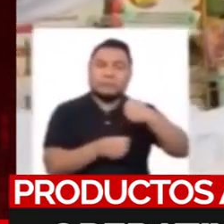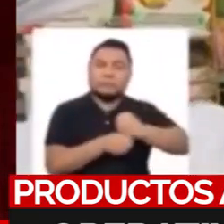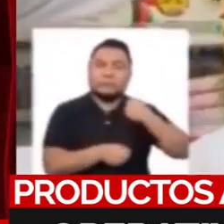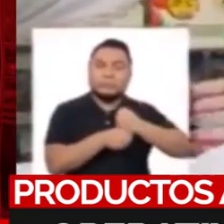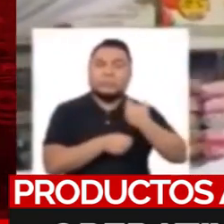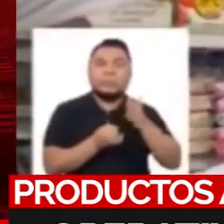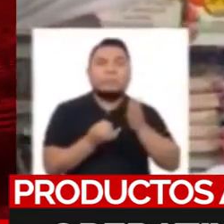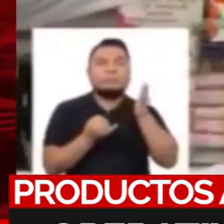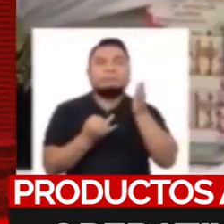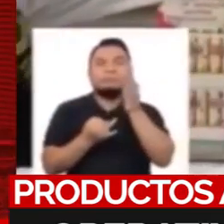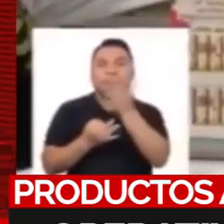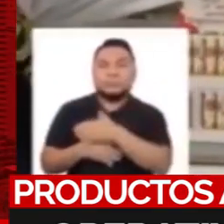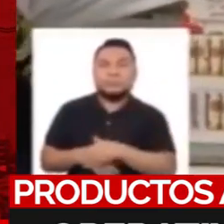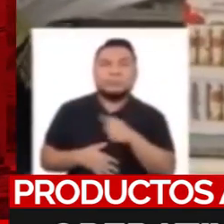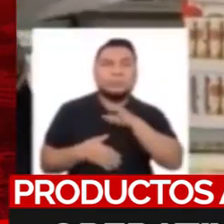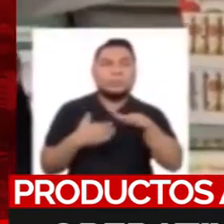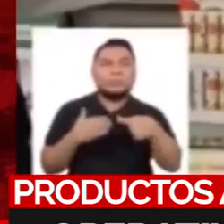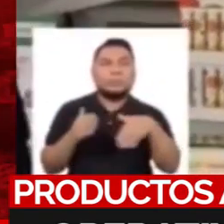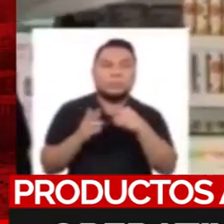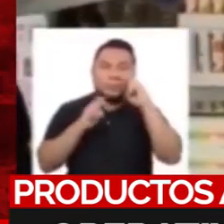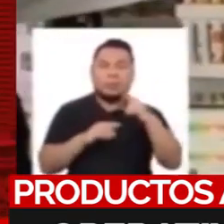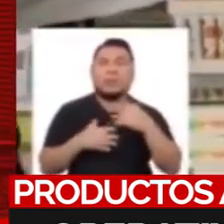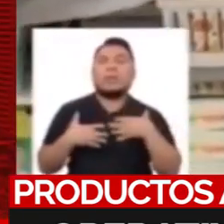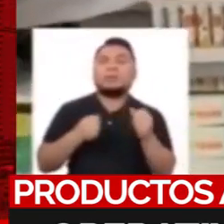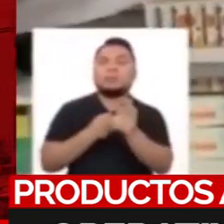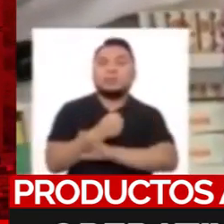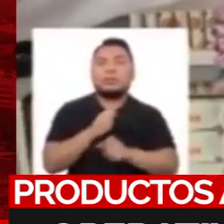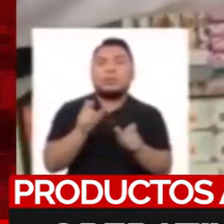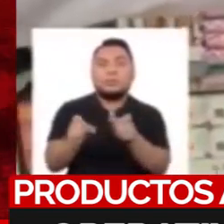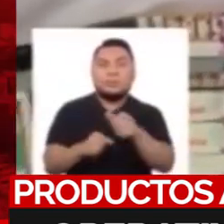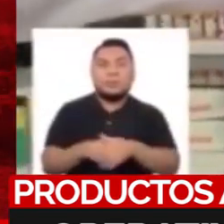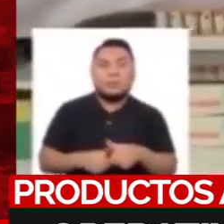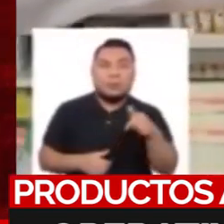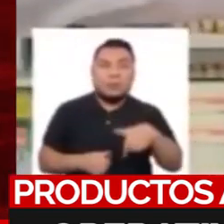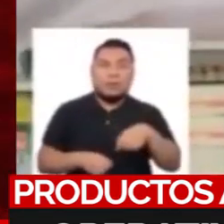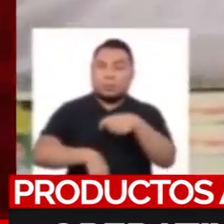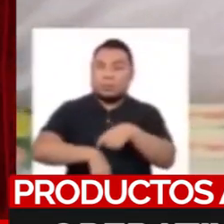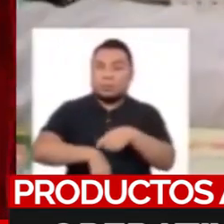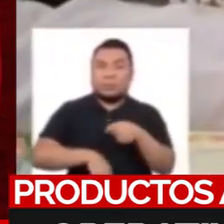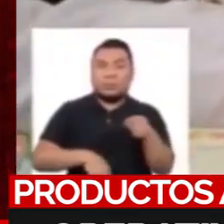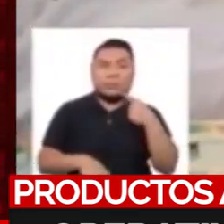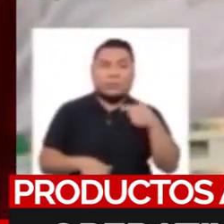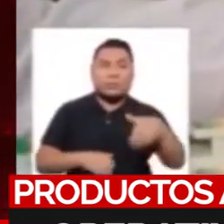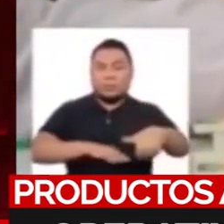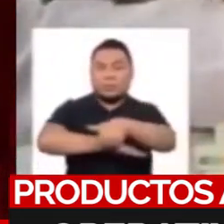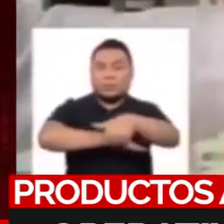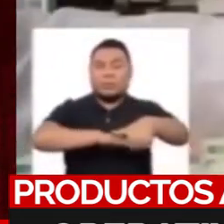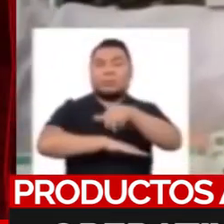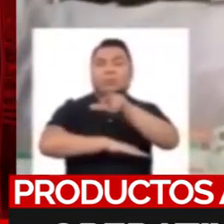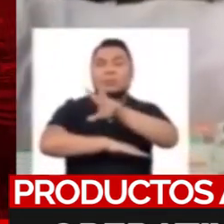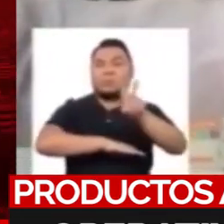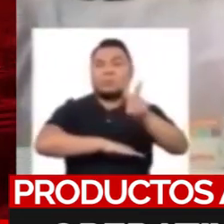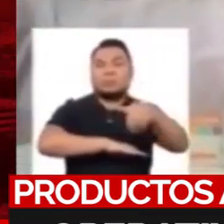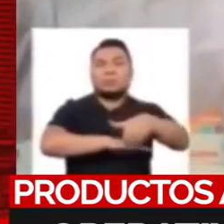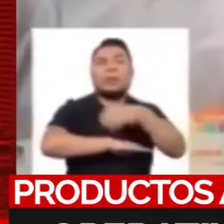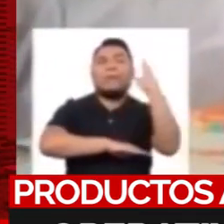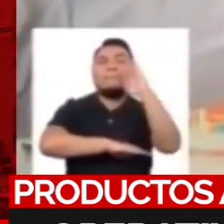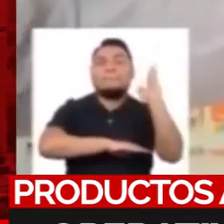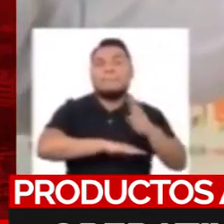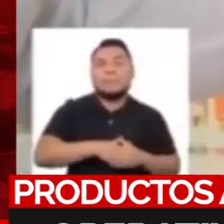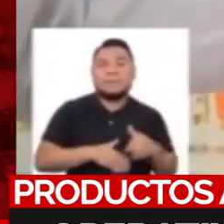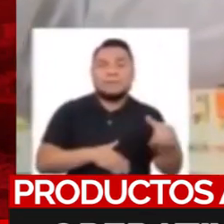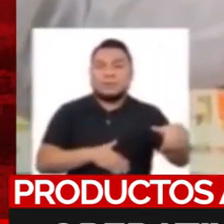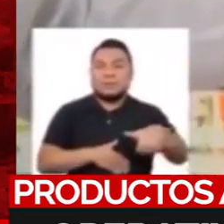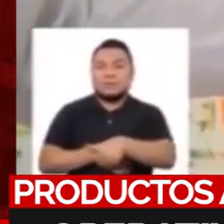viene realizando, dando cumplimiento al Plan de Operación de Salud Pública, en esta oportunidad, en la cuadra 32 de la Avenida Brasil, 32, 33, 34,